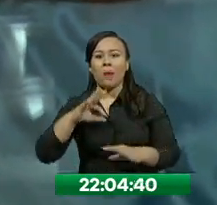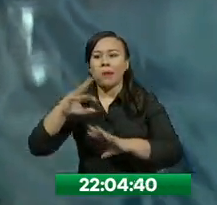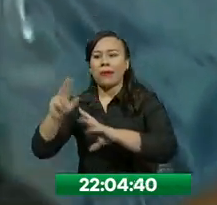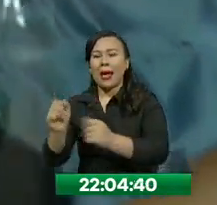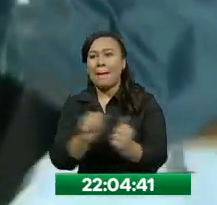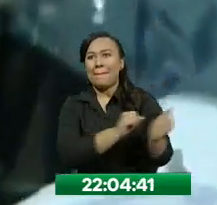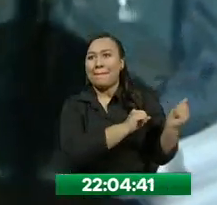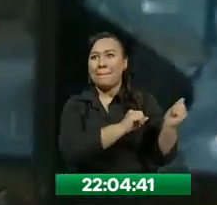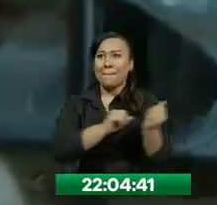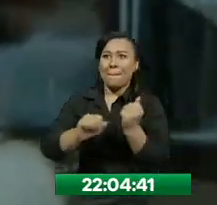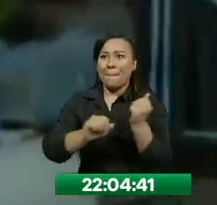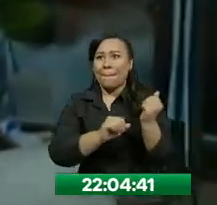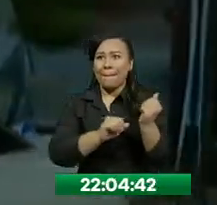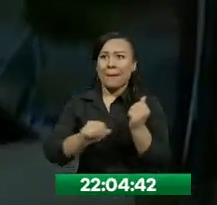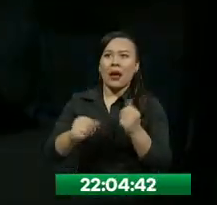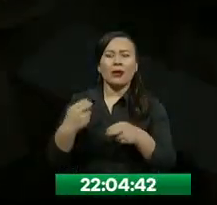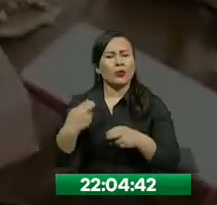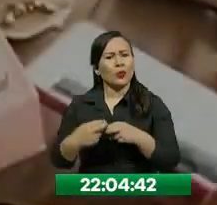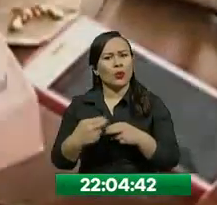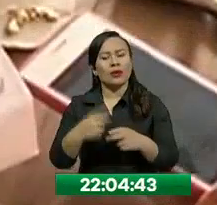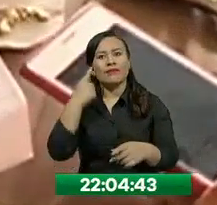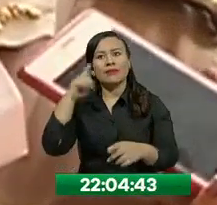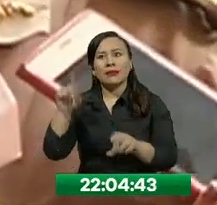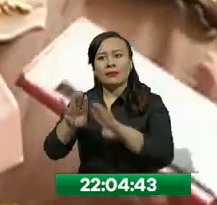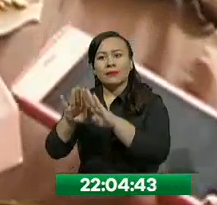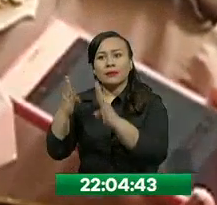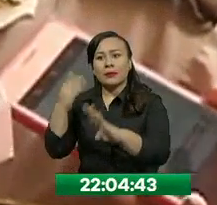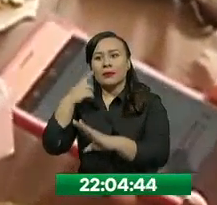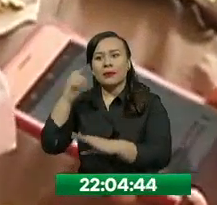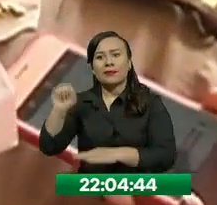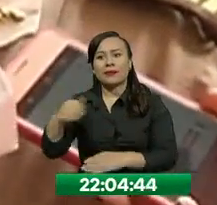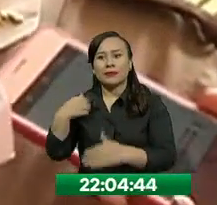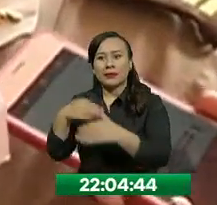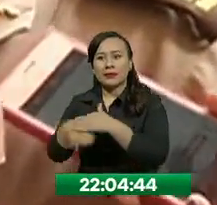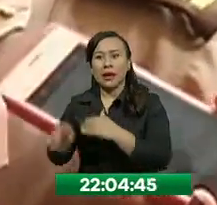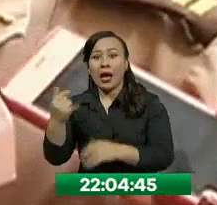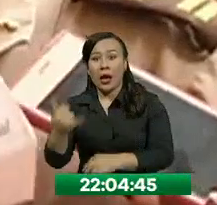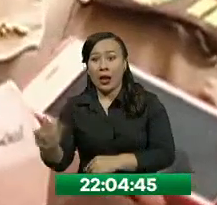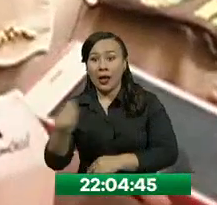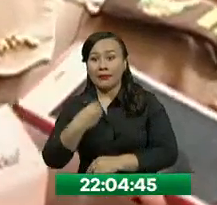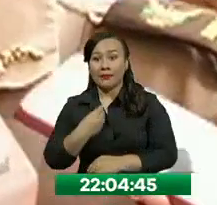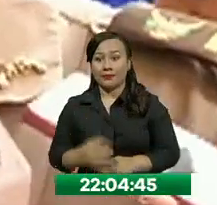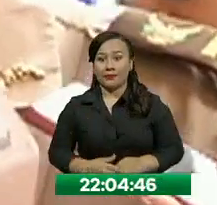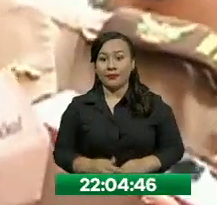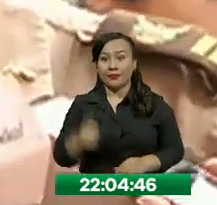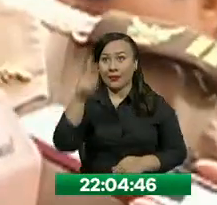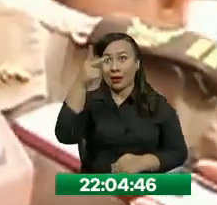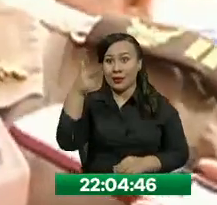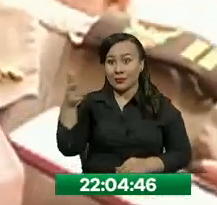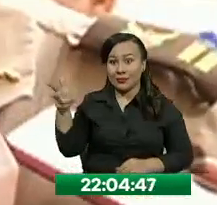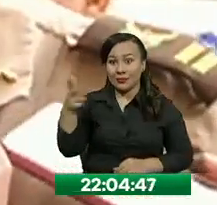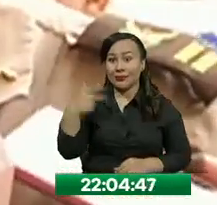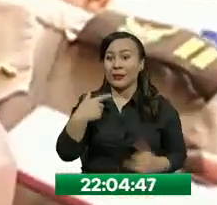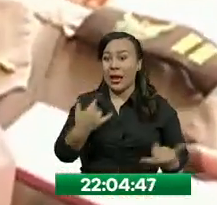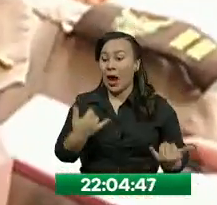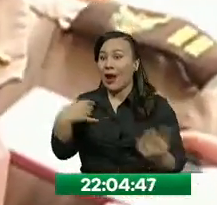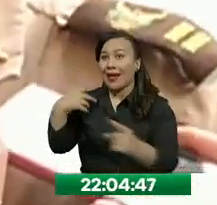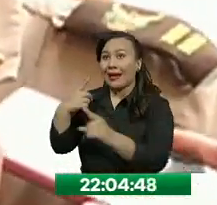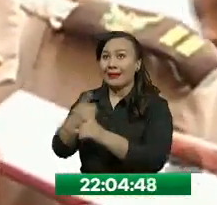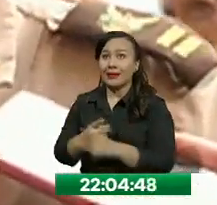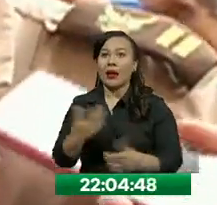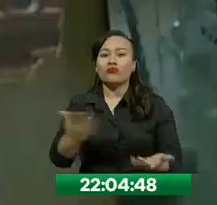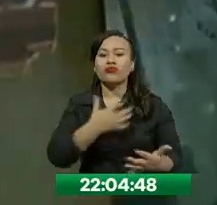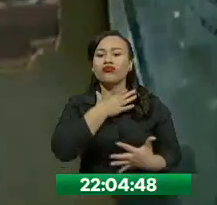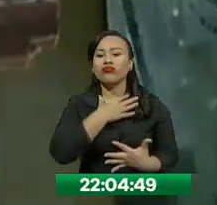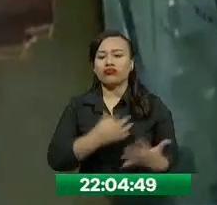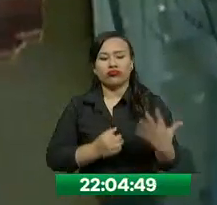pesados habría facilitado esta tarea. Realizan un gravamen por el por la pared y obviamente ingresan a la